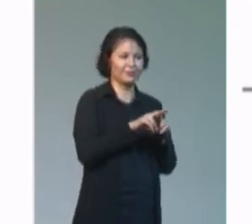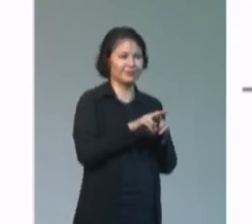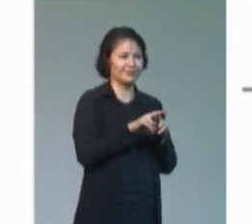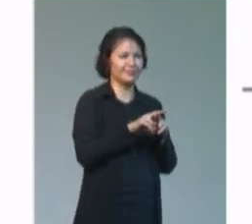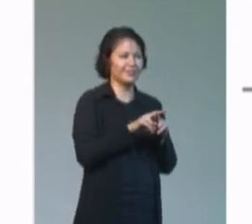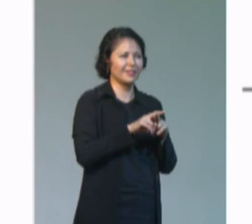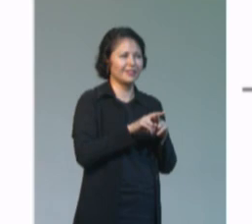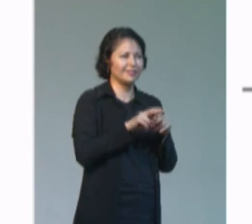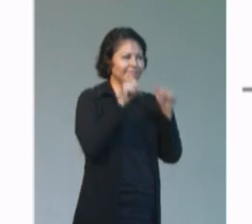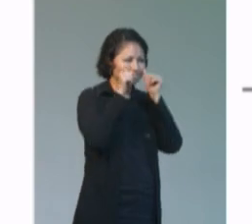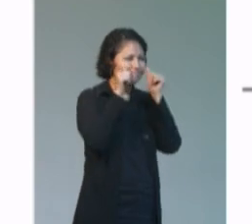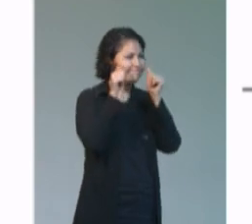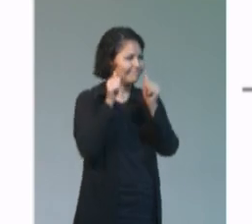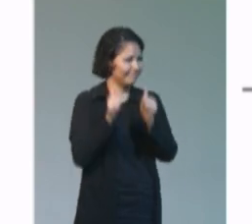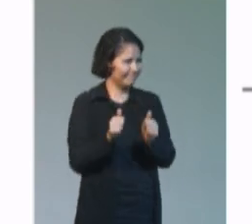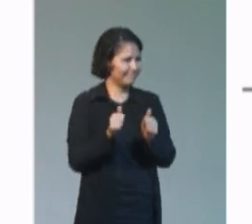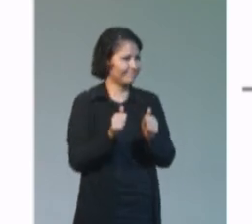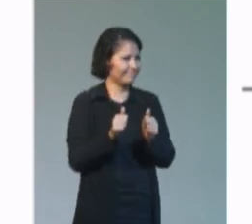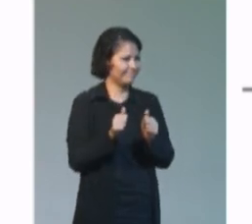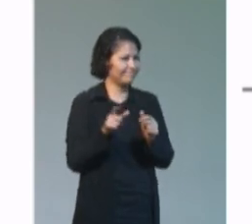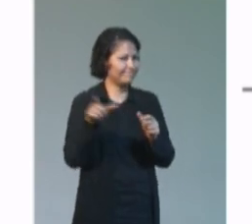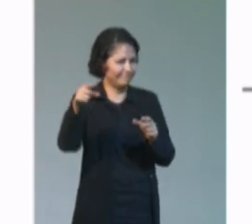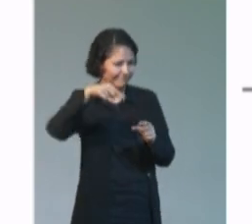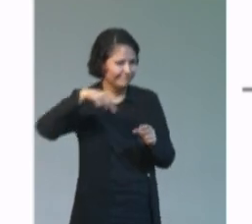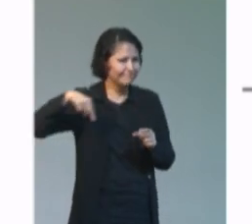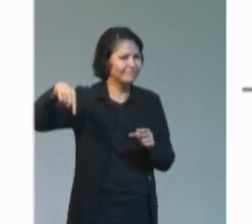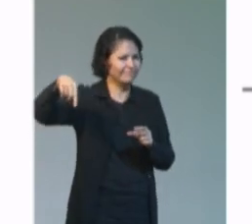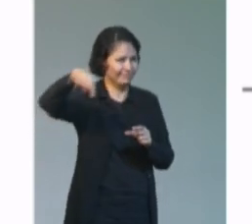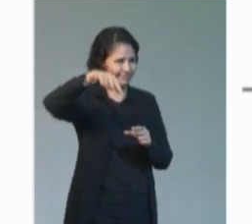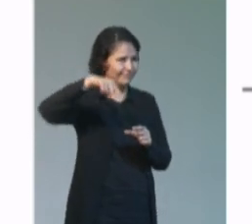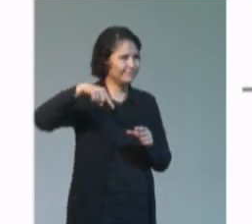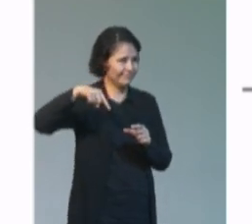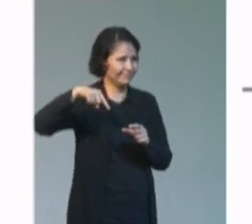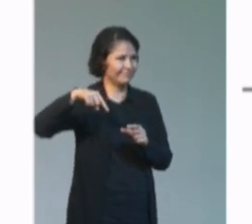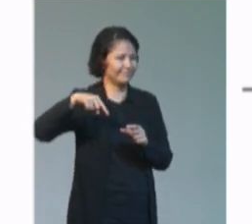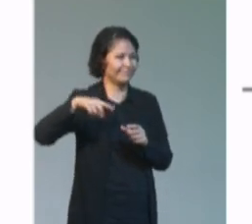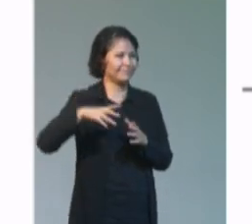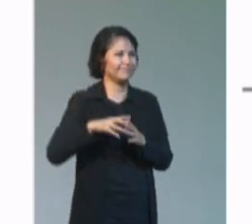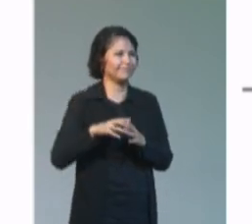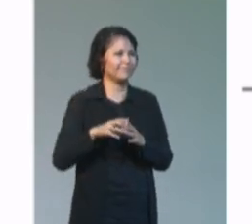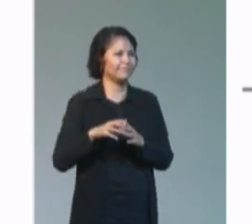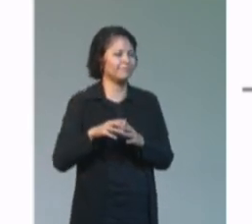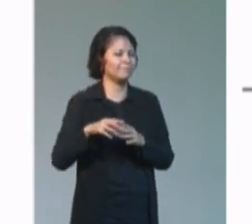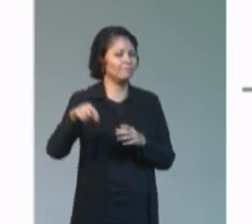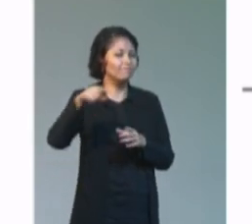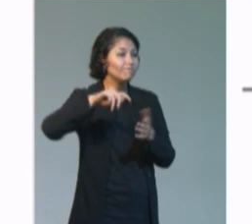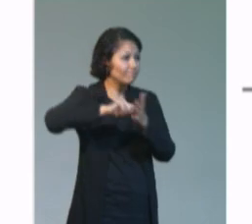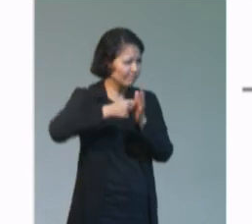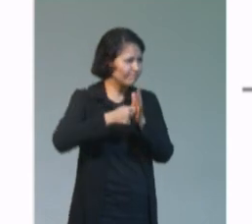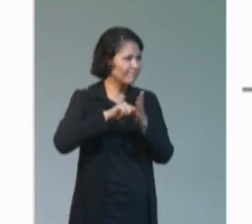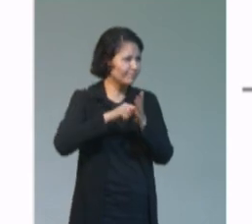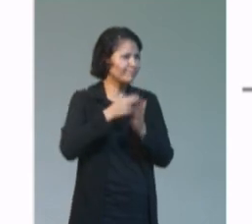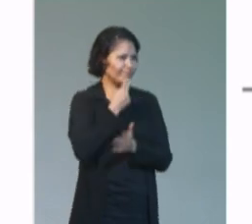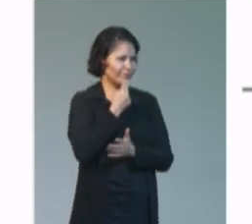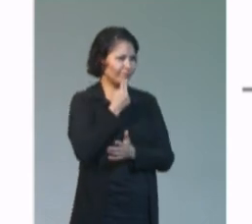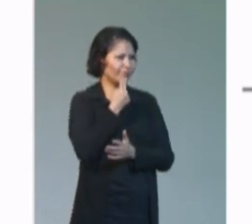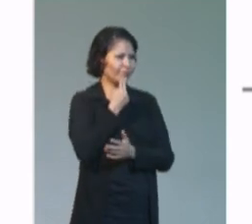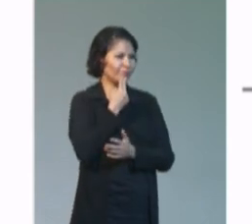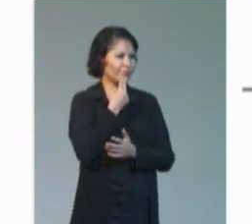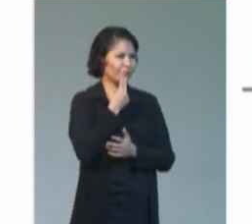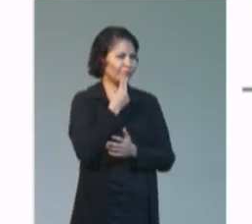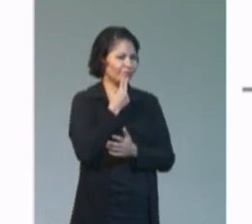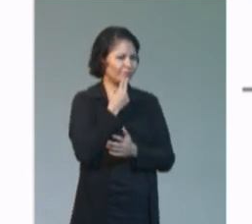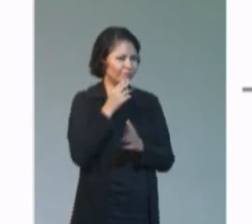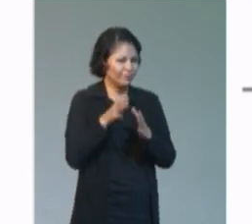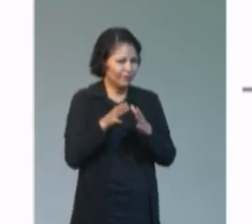en cuenta que alrededor de eso de esas plataformas alrededor de esos entornos tecnológicos vamos a tener una